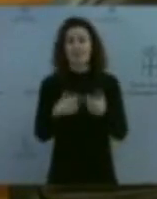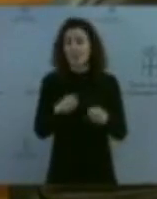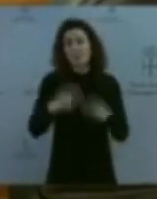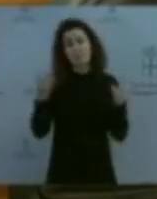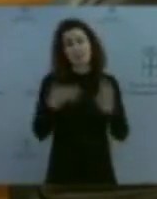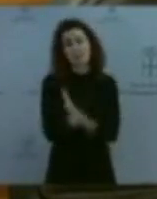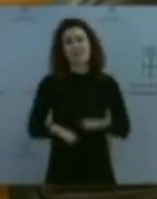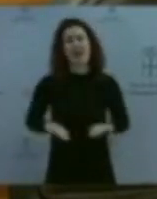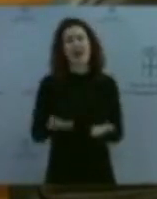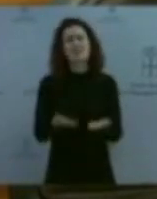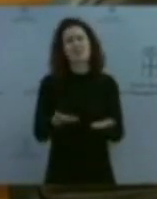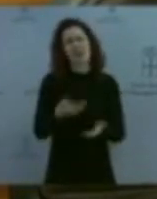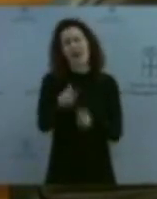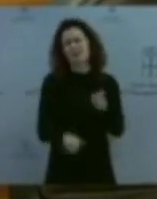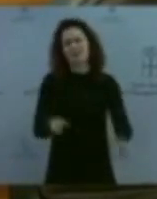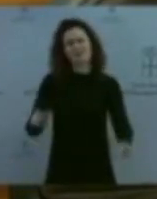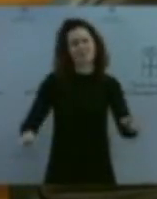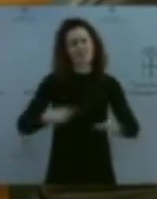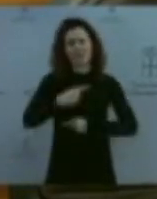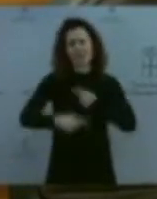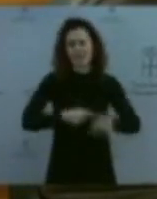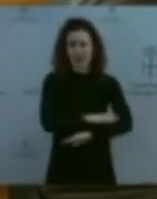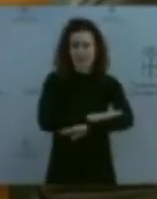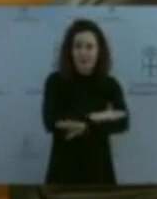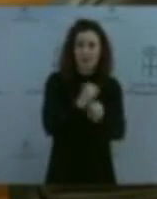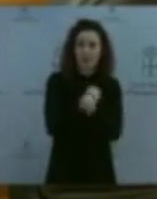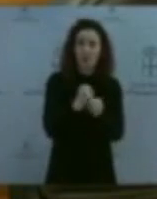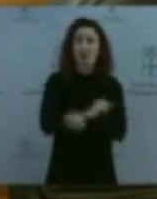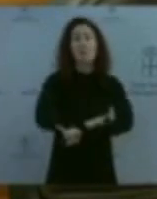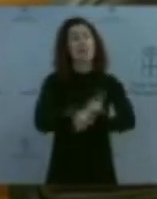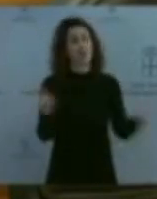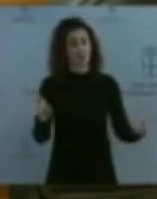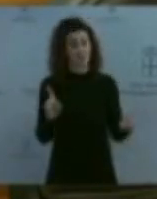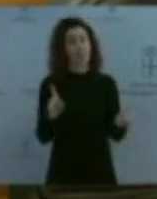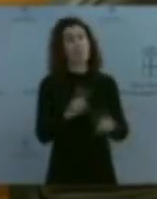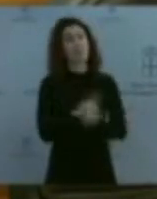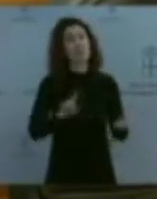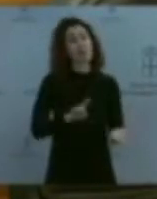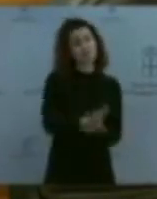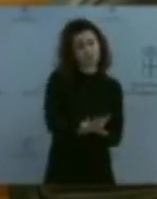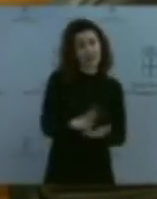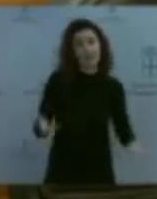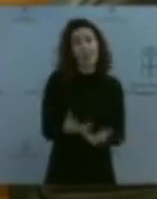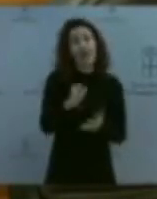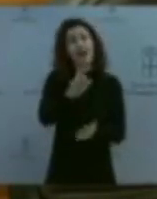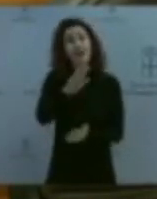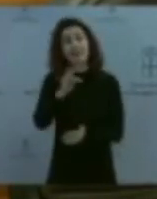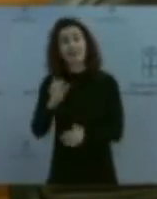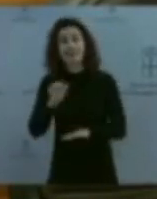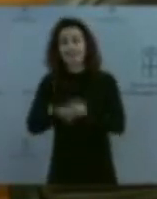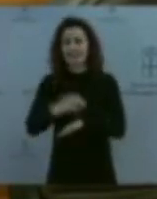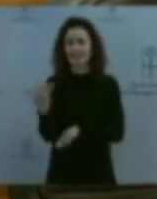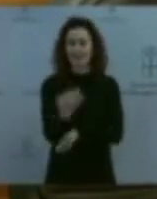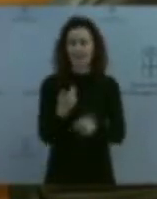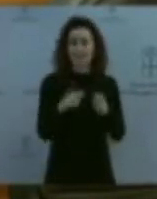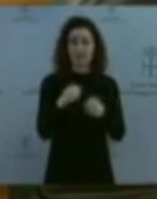Ministerio de Trabajo al prohibir los despidos durante la crisis y fomentar los ERTE. El sector público son los cuidados, es la